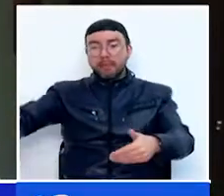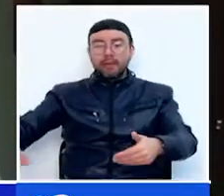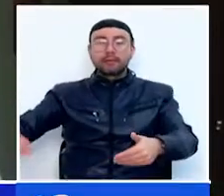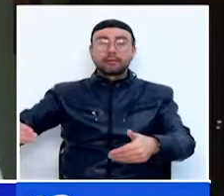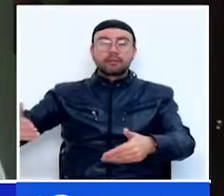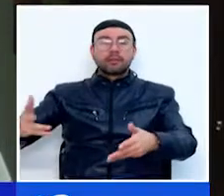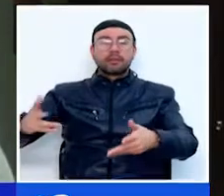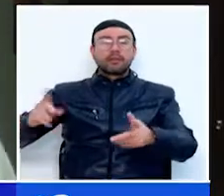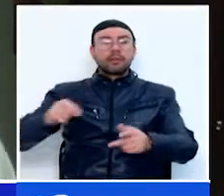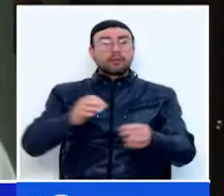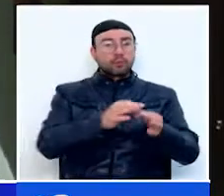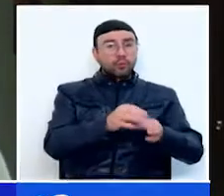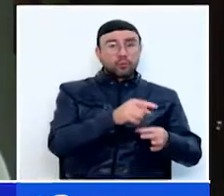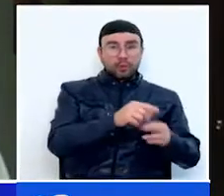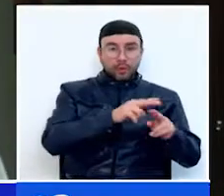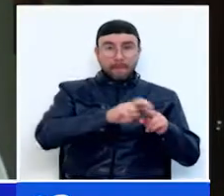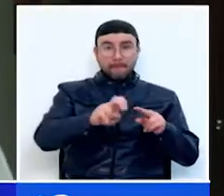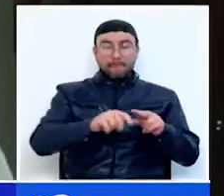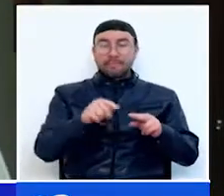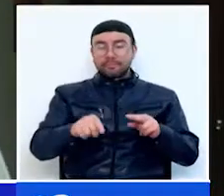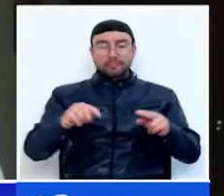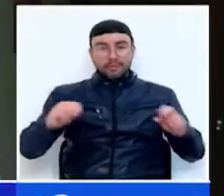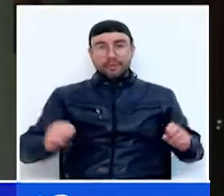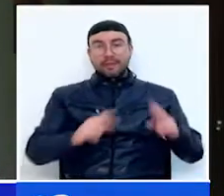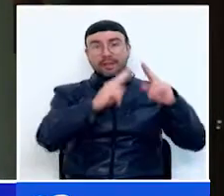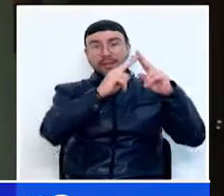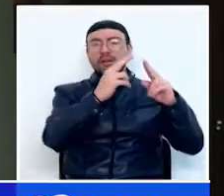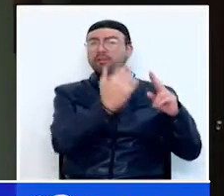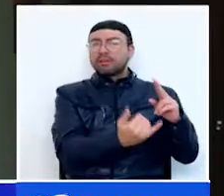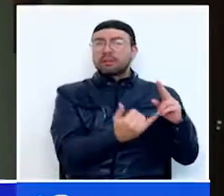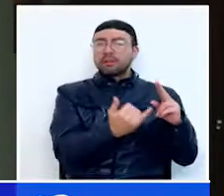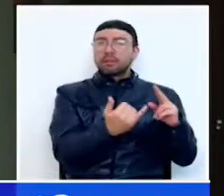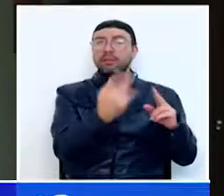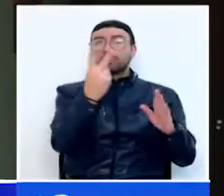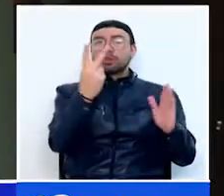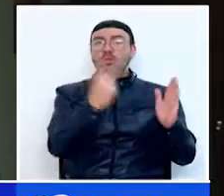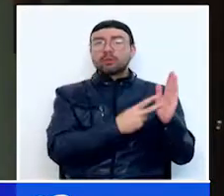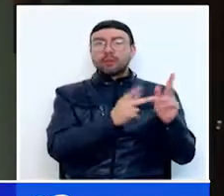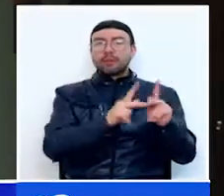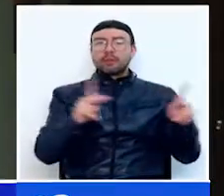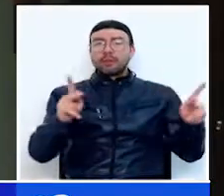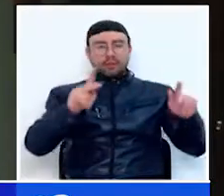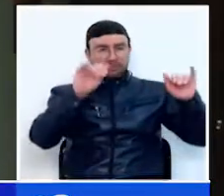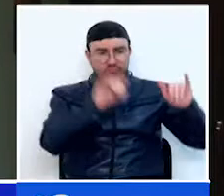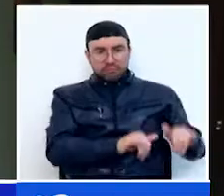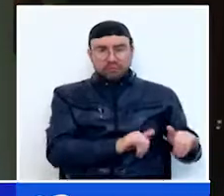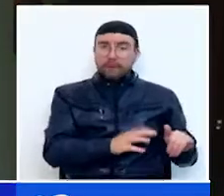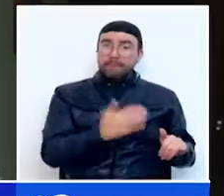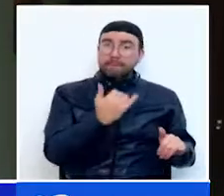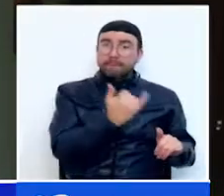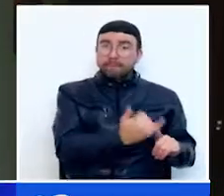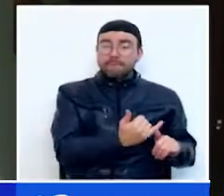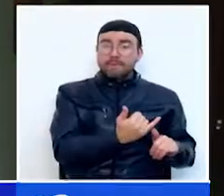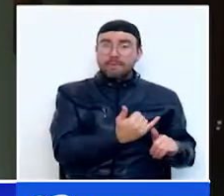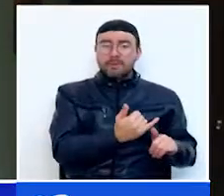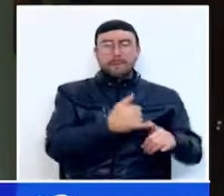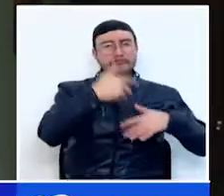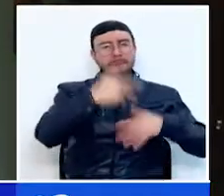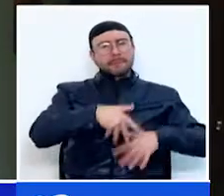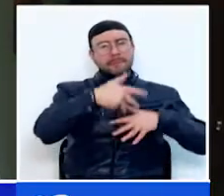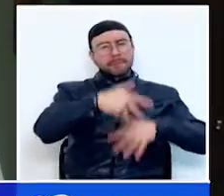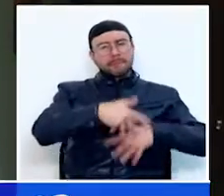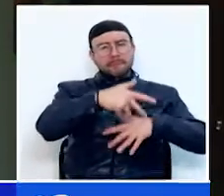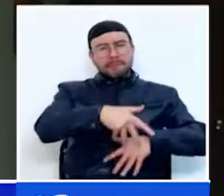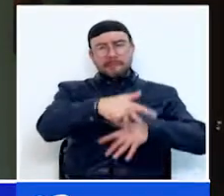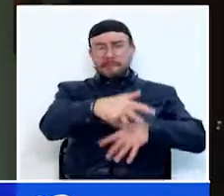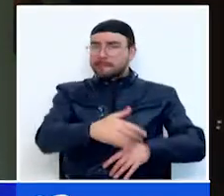el municipio de Manizales, en el sector del cable, aproximadamente 2.000 personas vienen haciendo una marcha, una